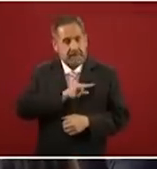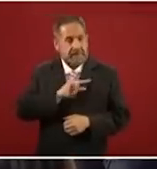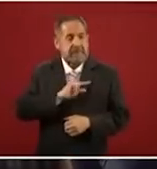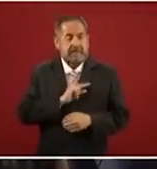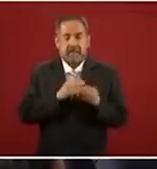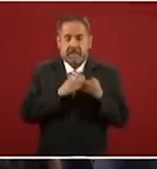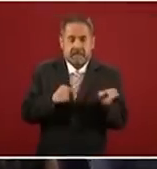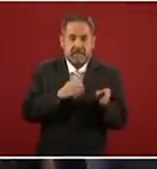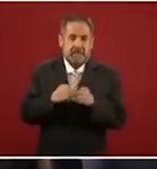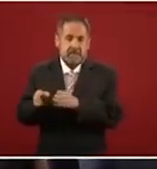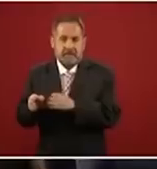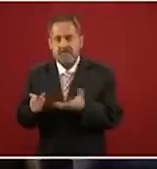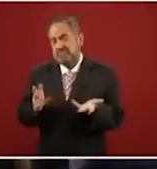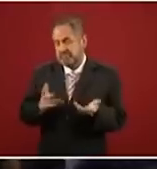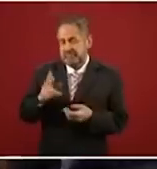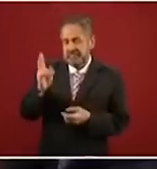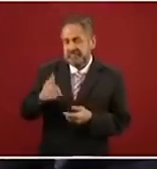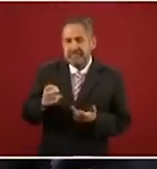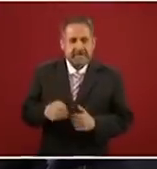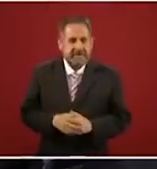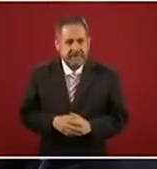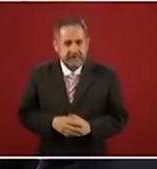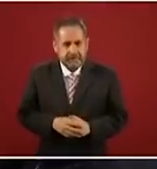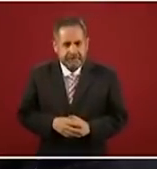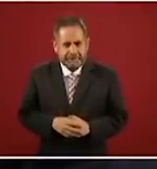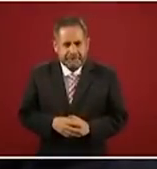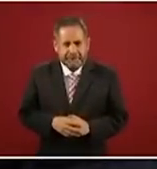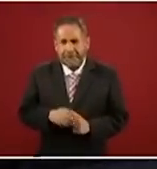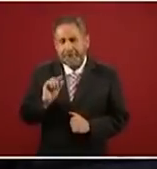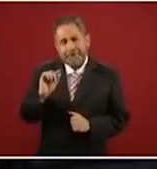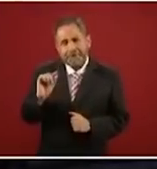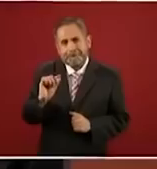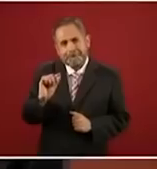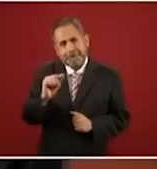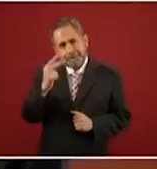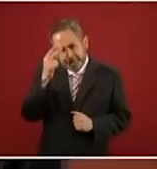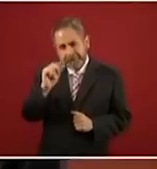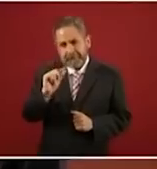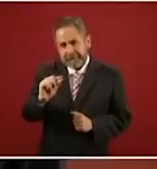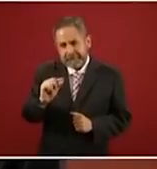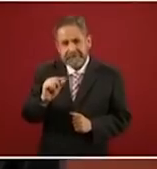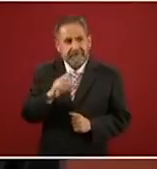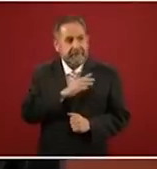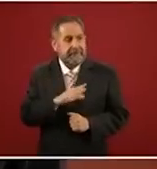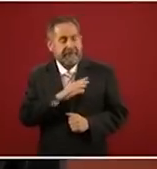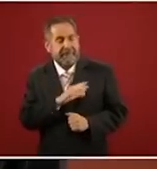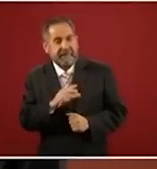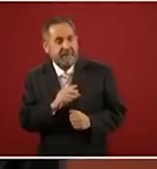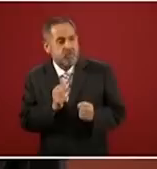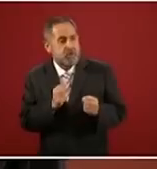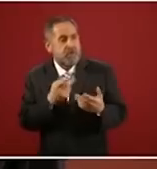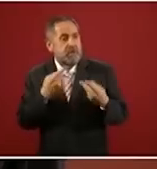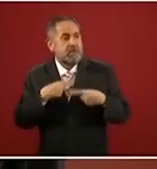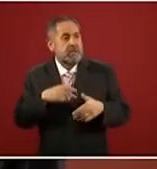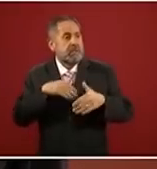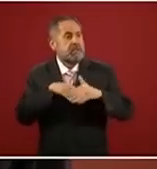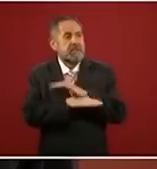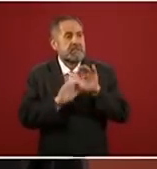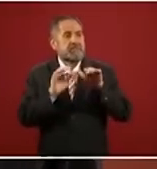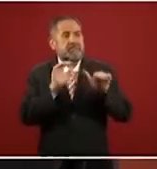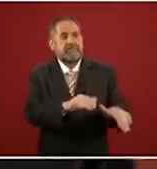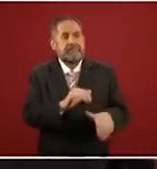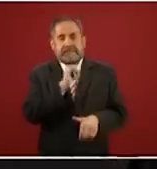porque en efecto son pocos y hay mucho rechazo también en el